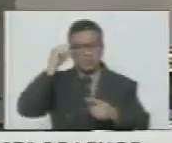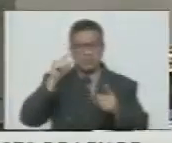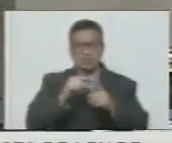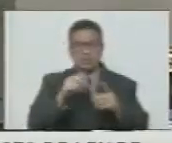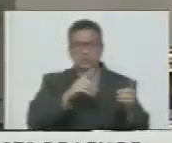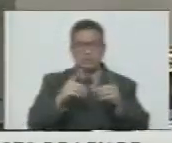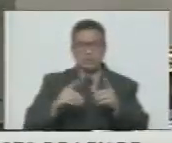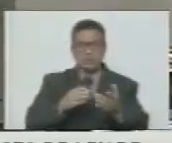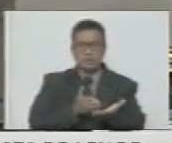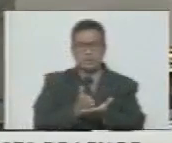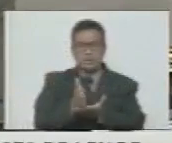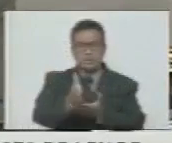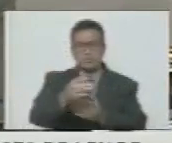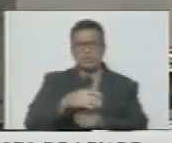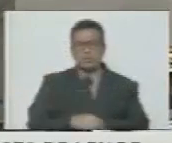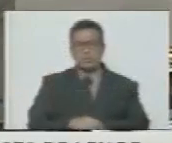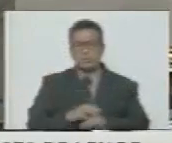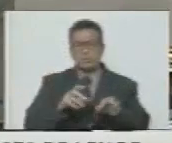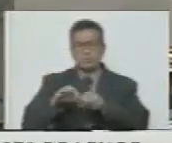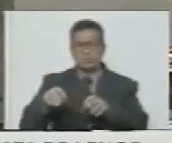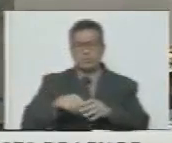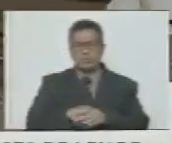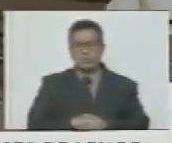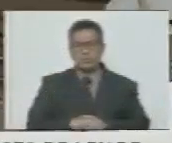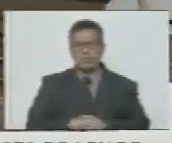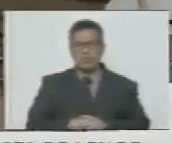discusión. Continúe, por favor, ciudadana secretaria.